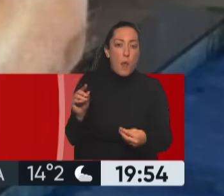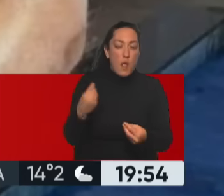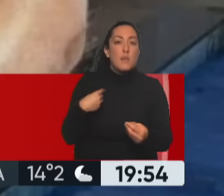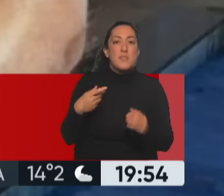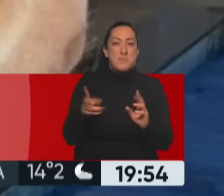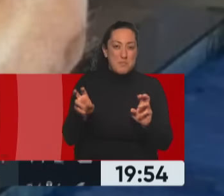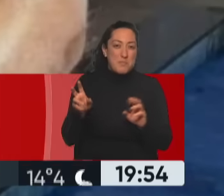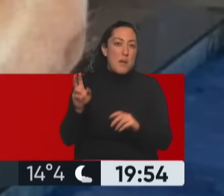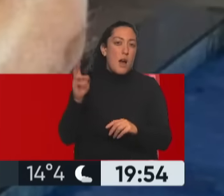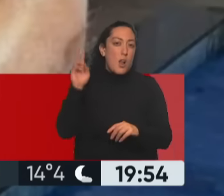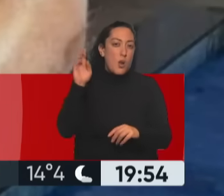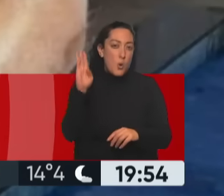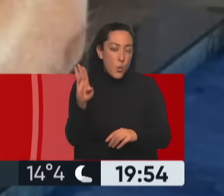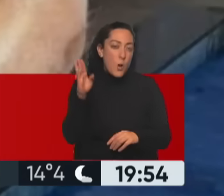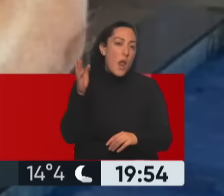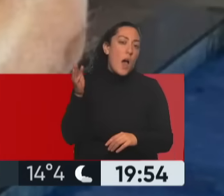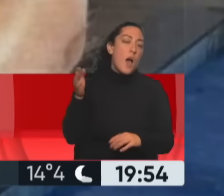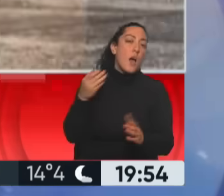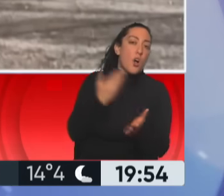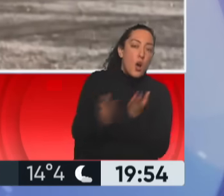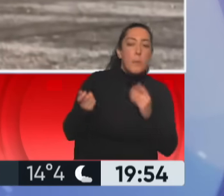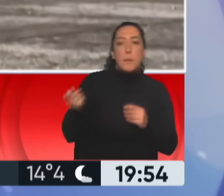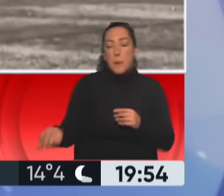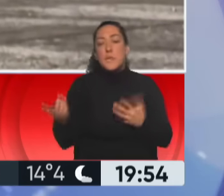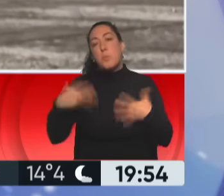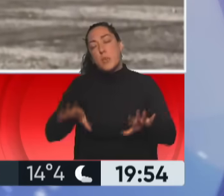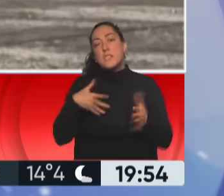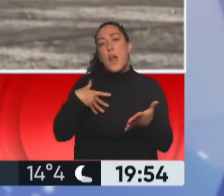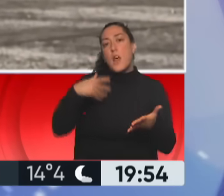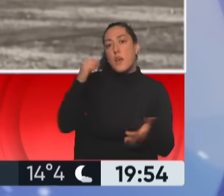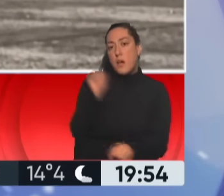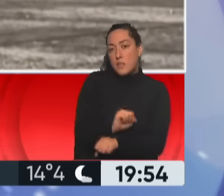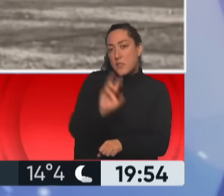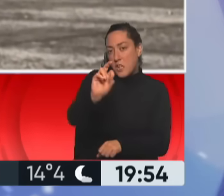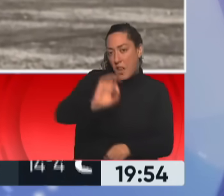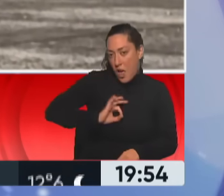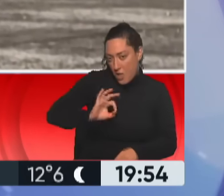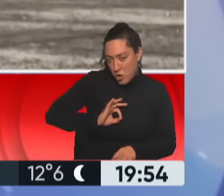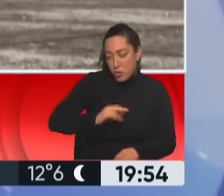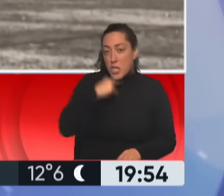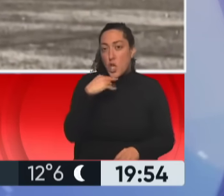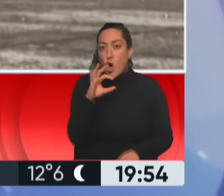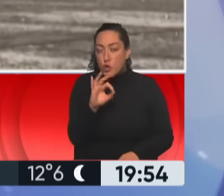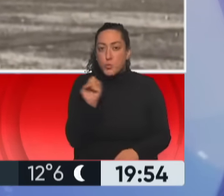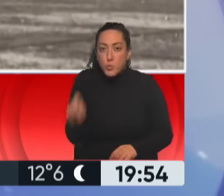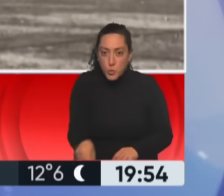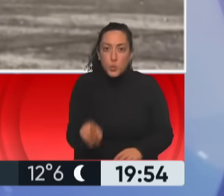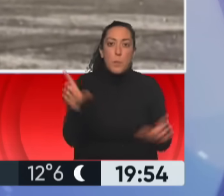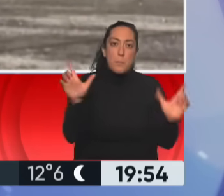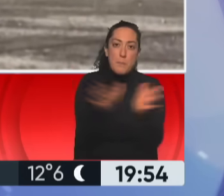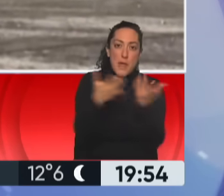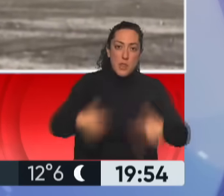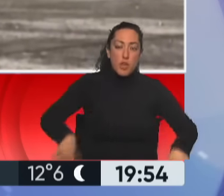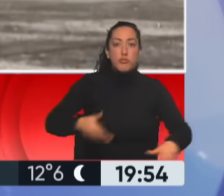recibir hasta más de 30 años de cárcel. Habló su hijo Flavio Bolsonaro en los últimos minutos con los medios, sostiene que